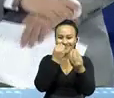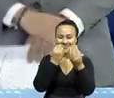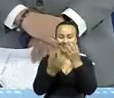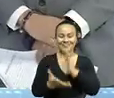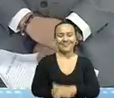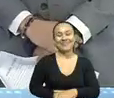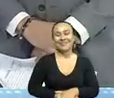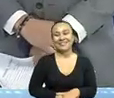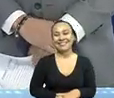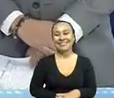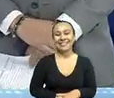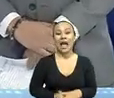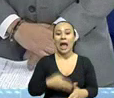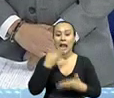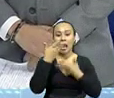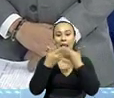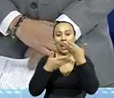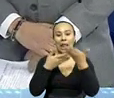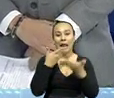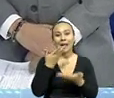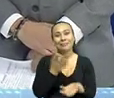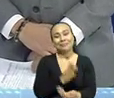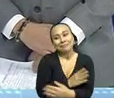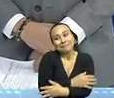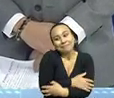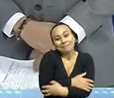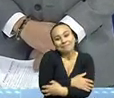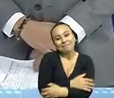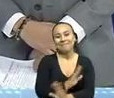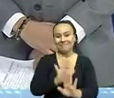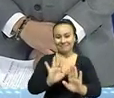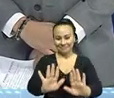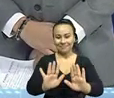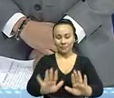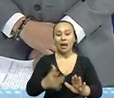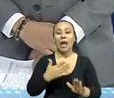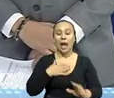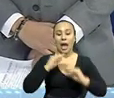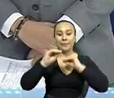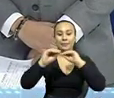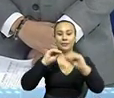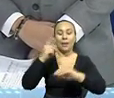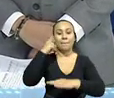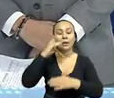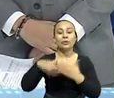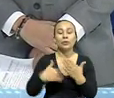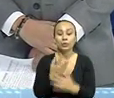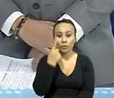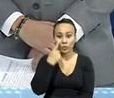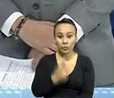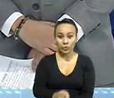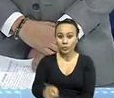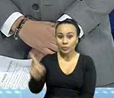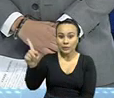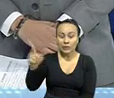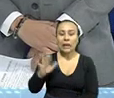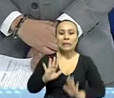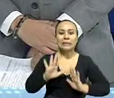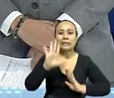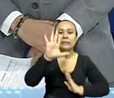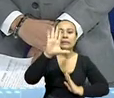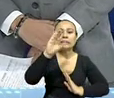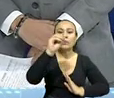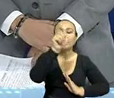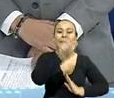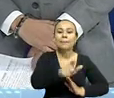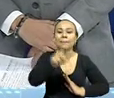señor. Al verbo nomás. Al verbo. Ahora sí, información para ustedes. Vean esto. más de 50